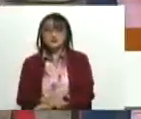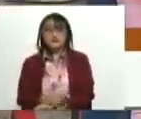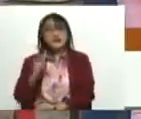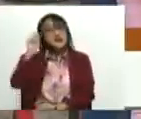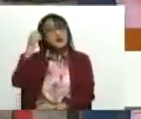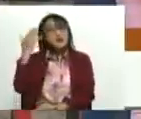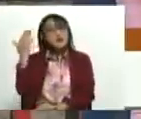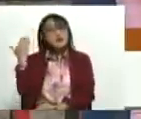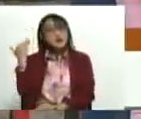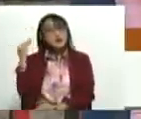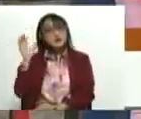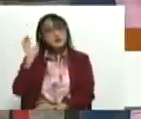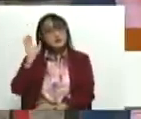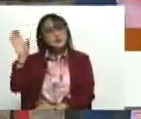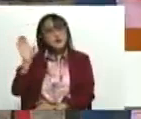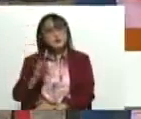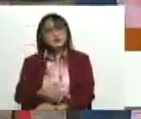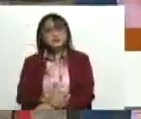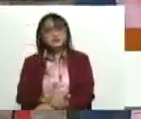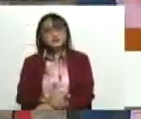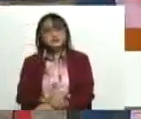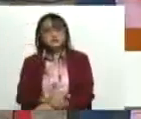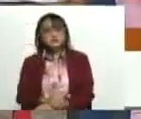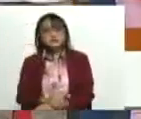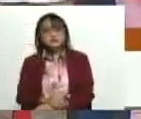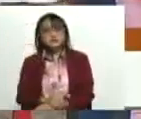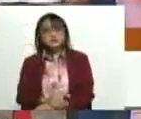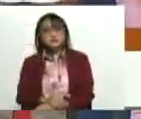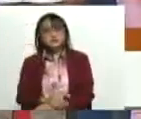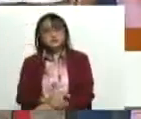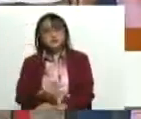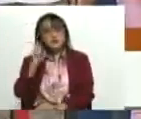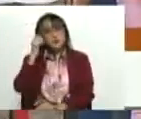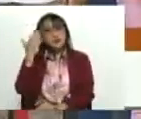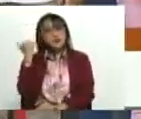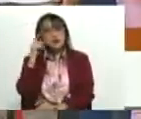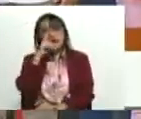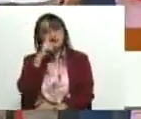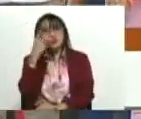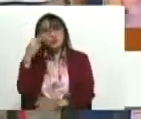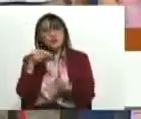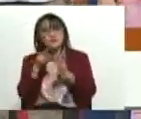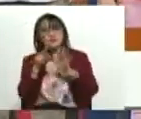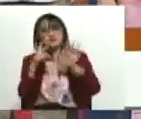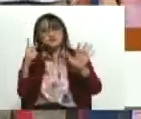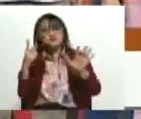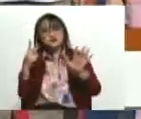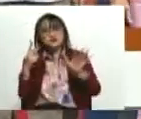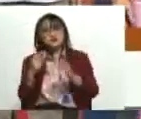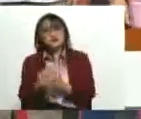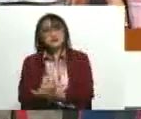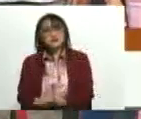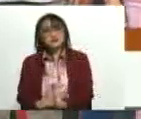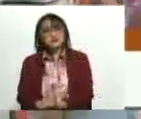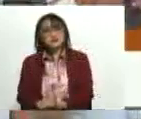Recuerden cómo estaba el país. Recuerden cómo estaba el país en el año 2017. ¿Cómo estaba el